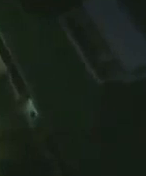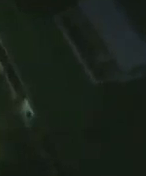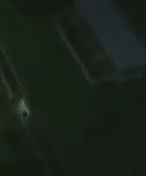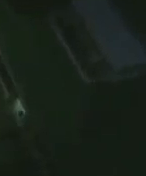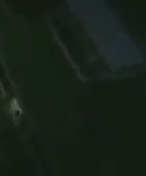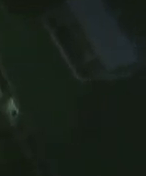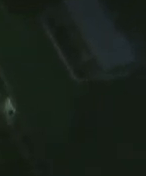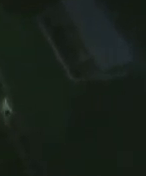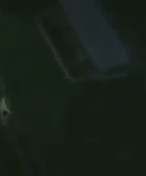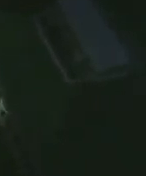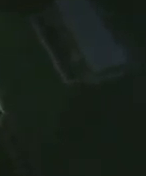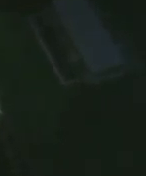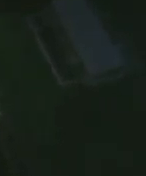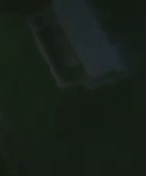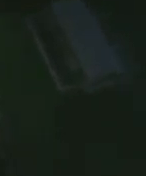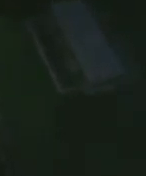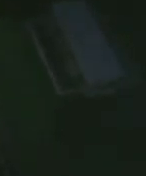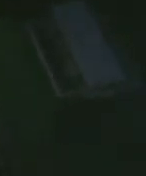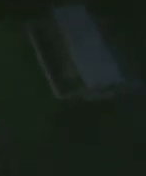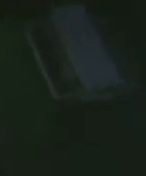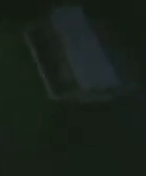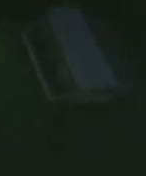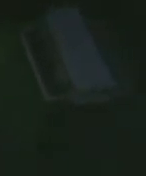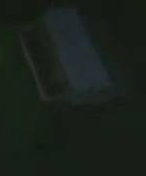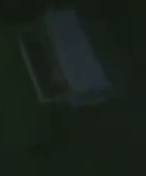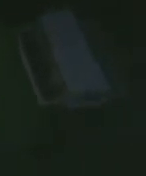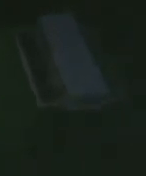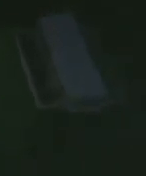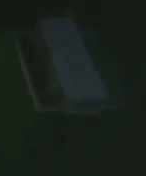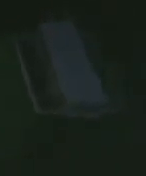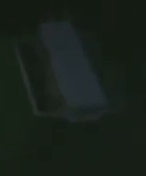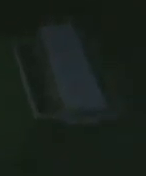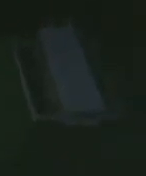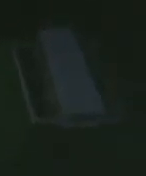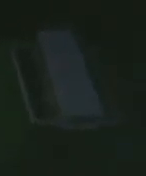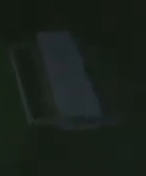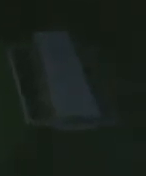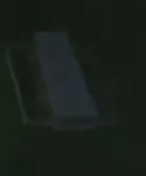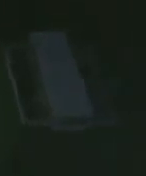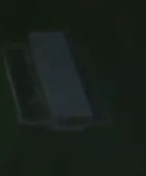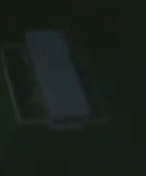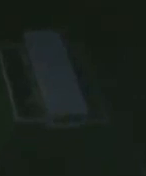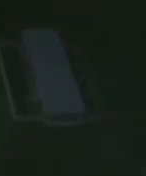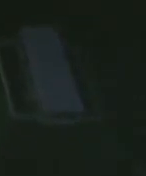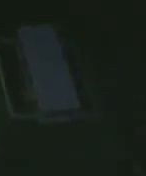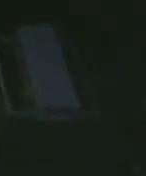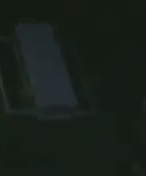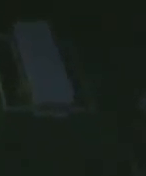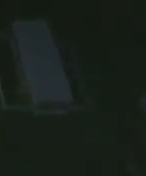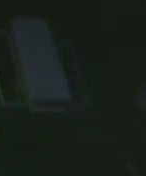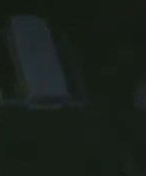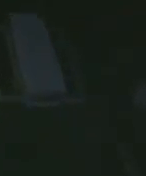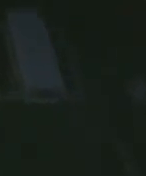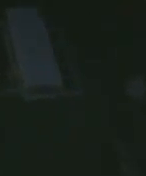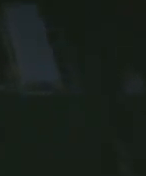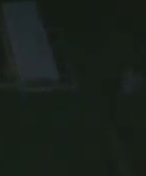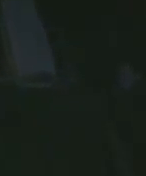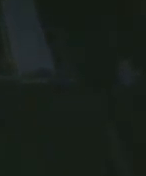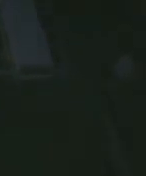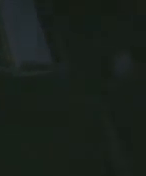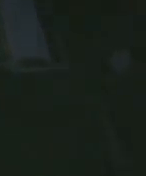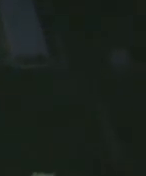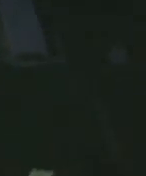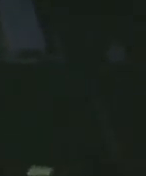acá presentes, también de Nigeria, de la República de Nigeria. Ha sido este encuentro fundamental para seguir